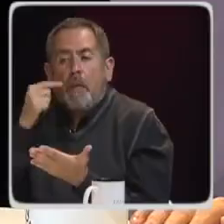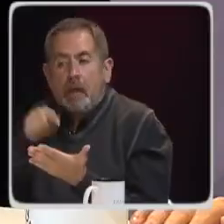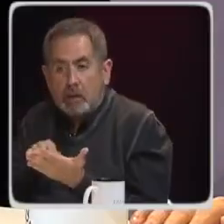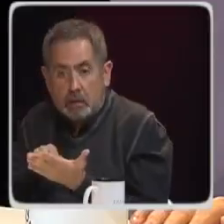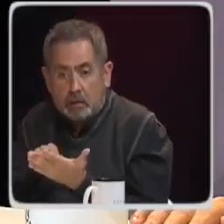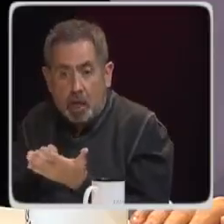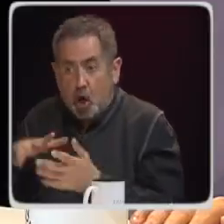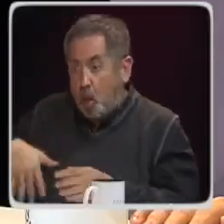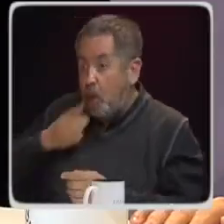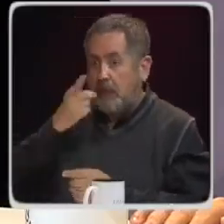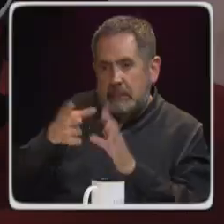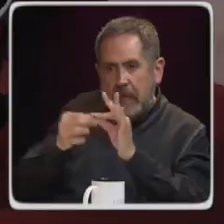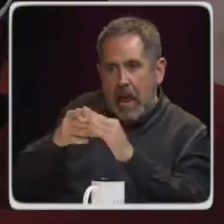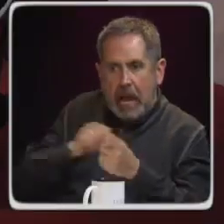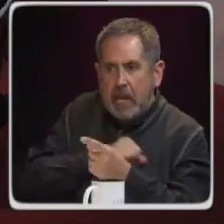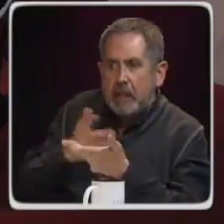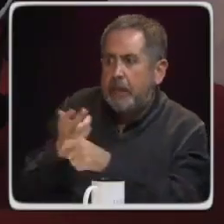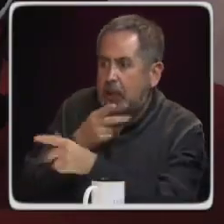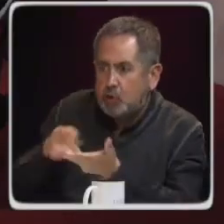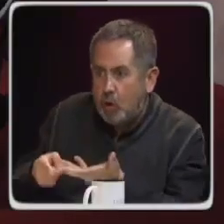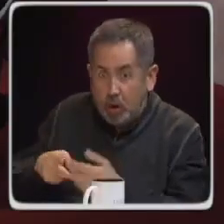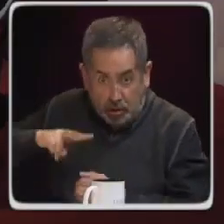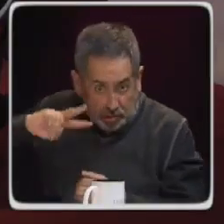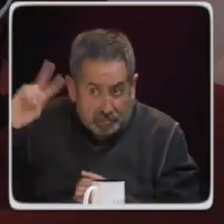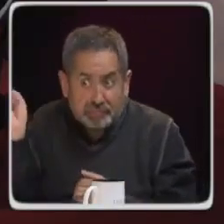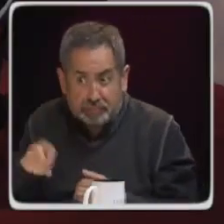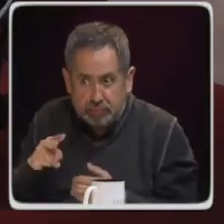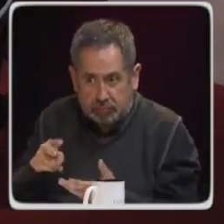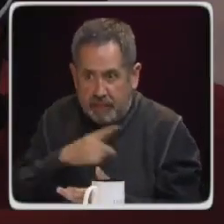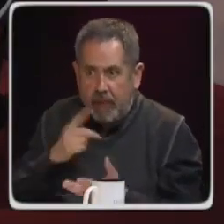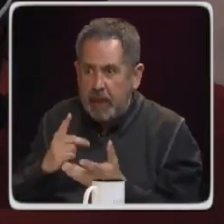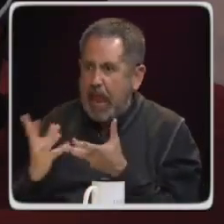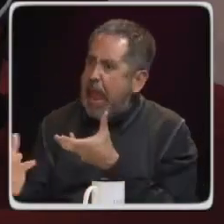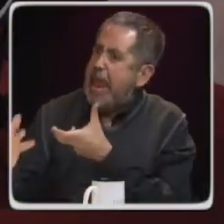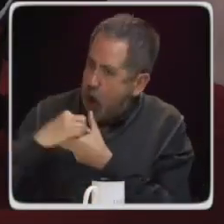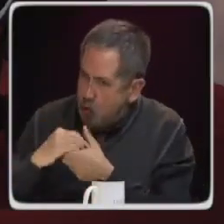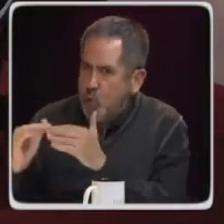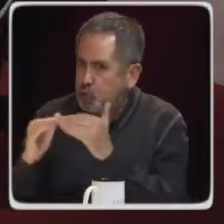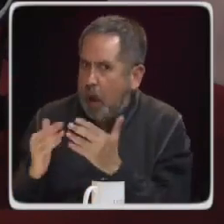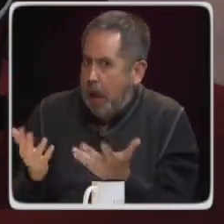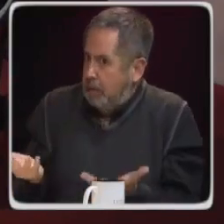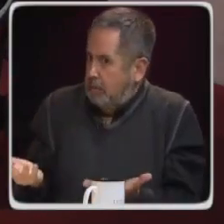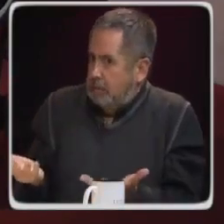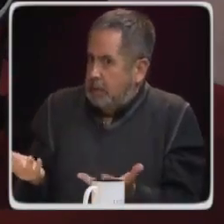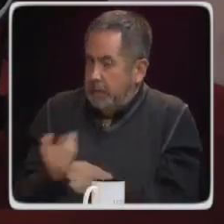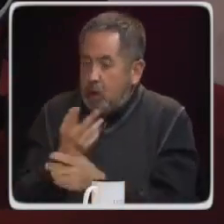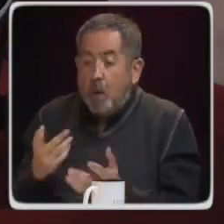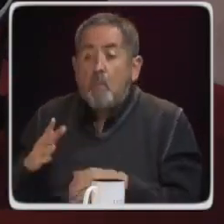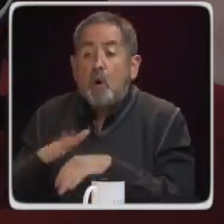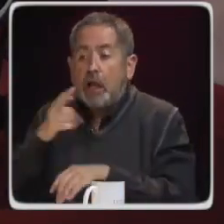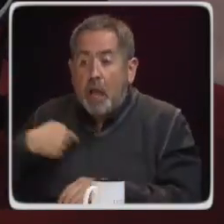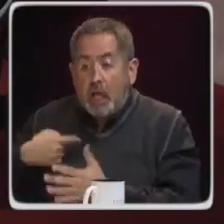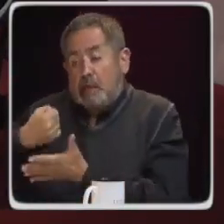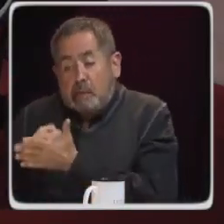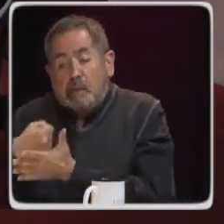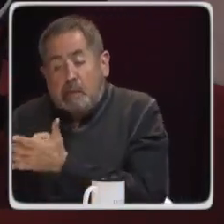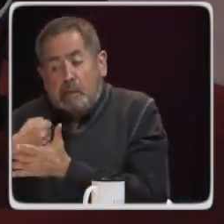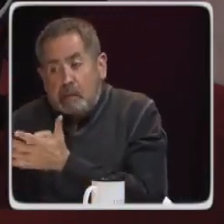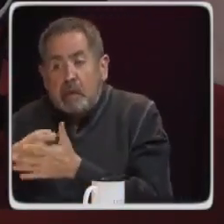que tuvo la Comisión de Atención a Grupos Vulnerables, pues era una partida muy fuerte. La tenemos en 680 millones, ahora